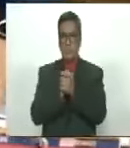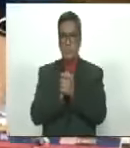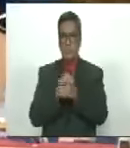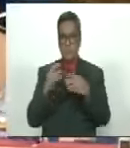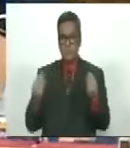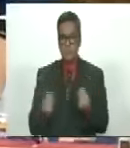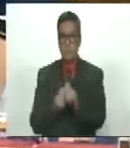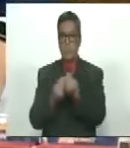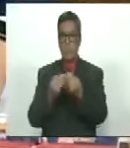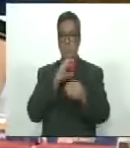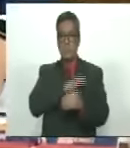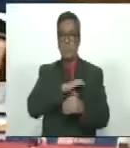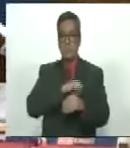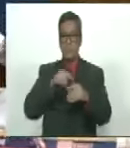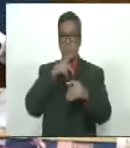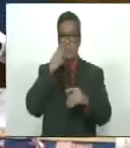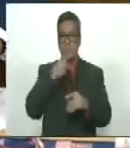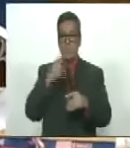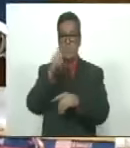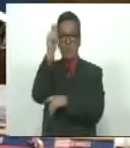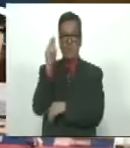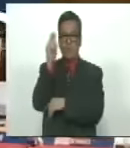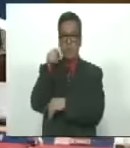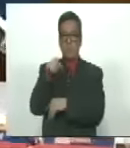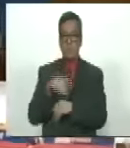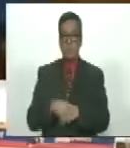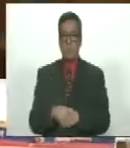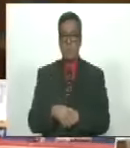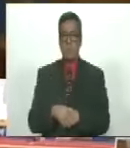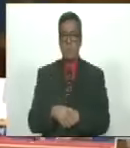esta Comisión de Política Interior, a todos los diputados,